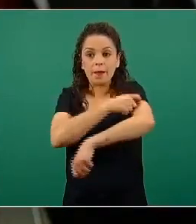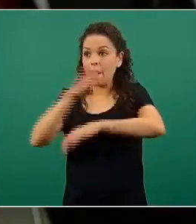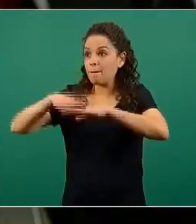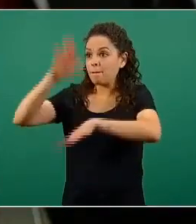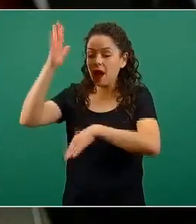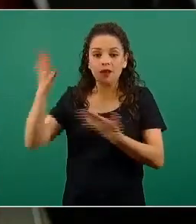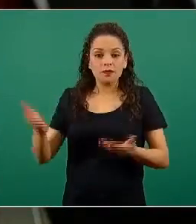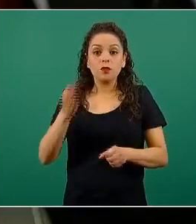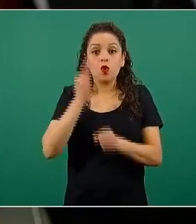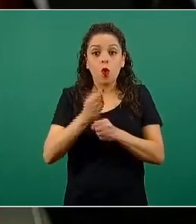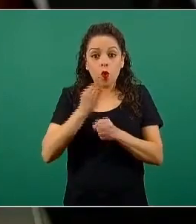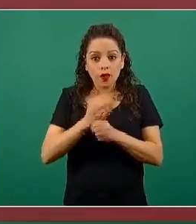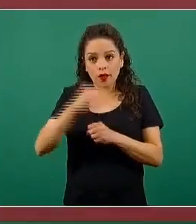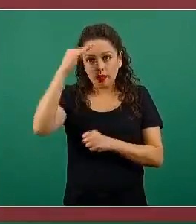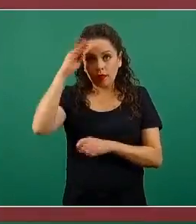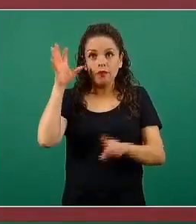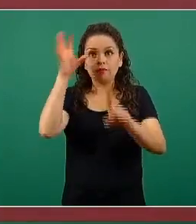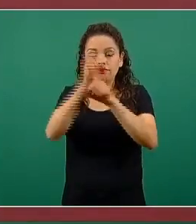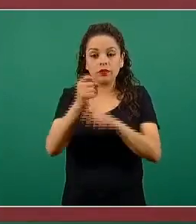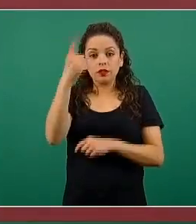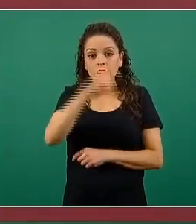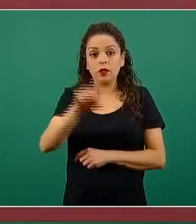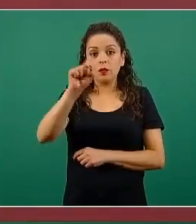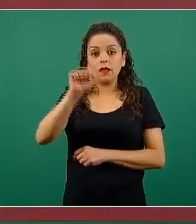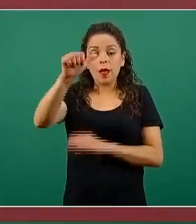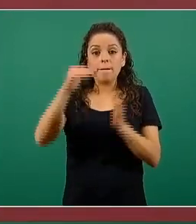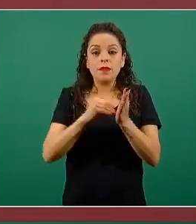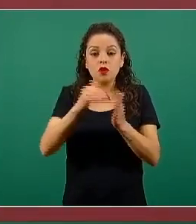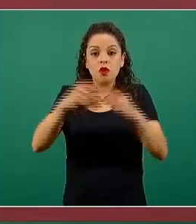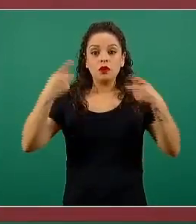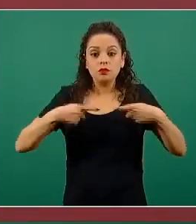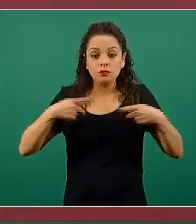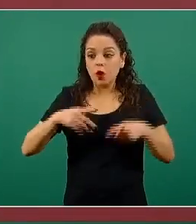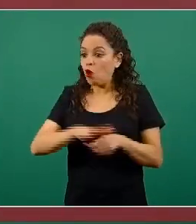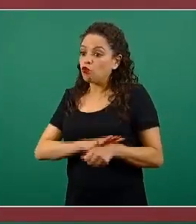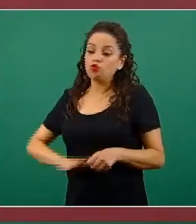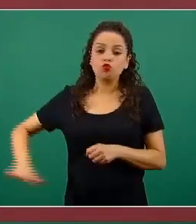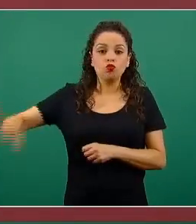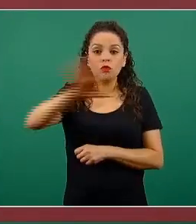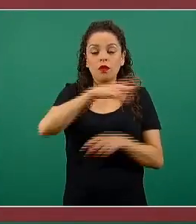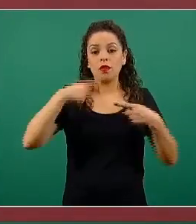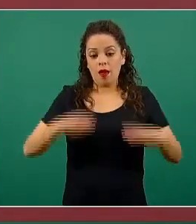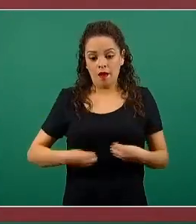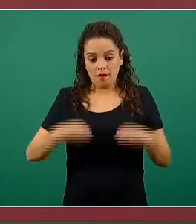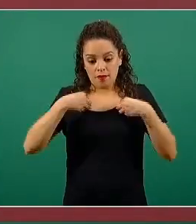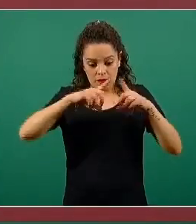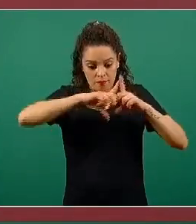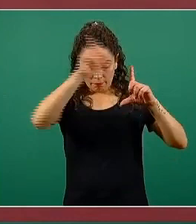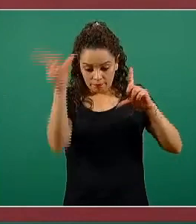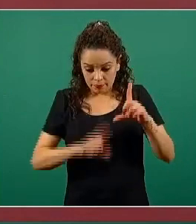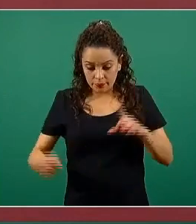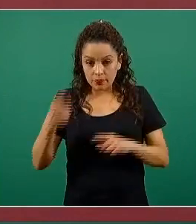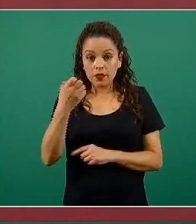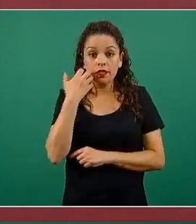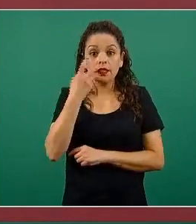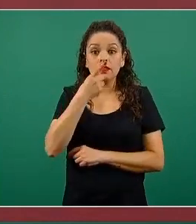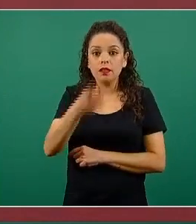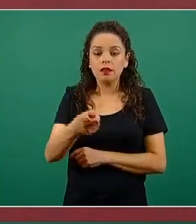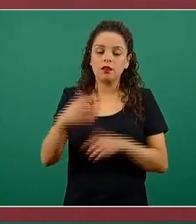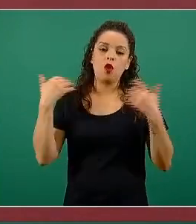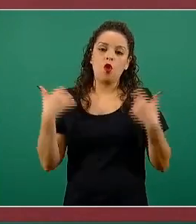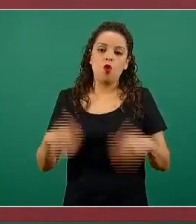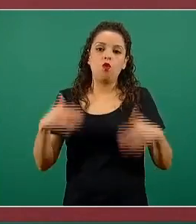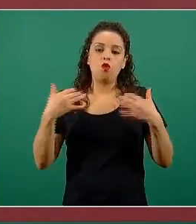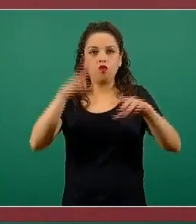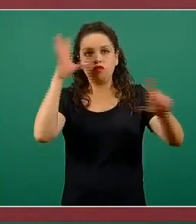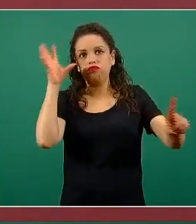vacunar 126 millones de personas, la totalidad de la población. Y esto implica innumerables retos operativos